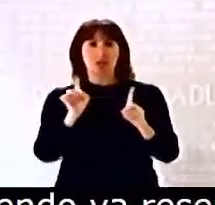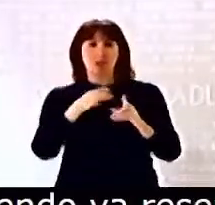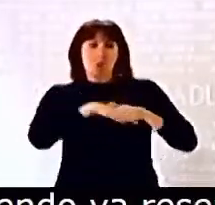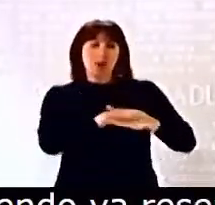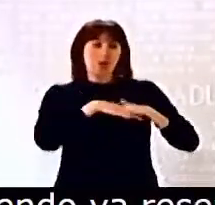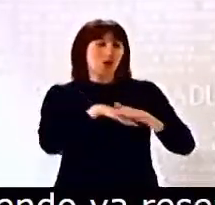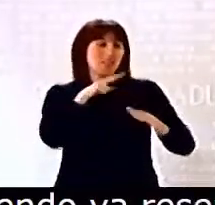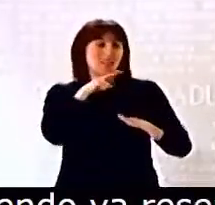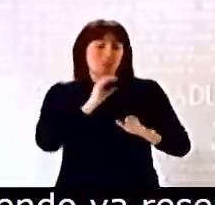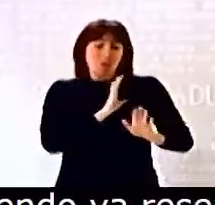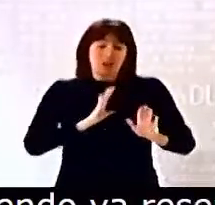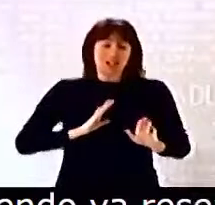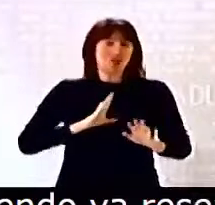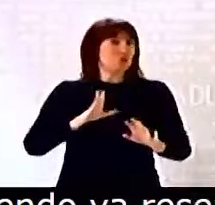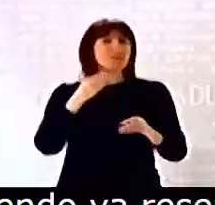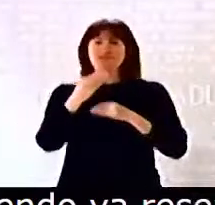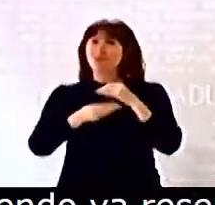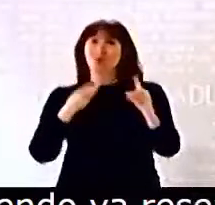es